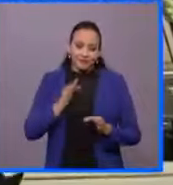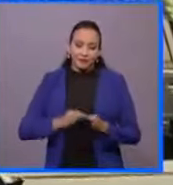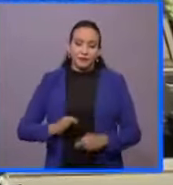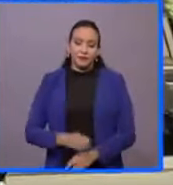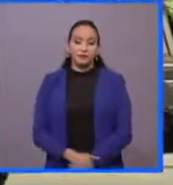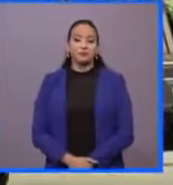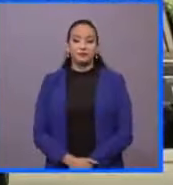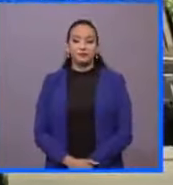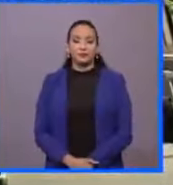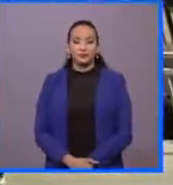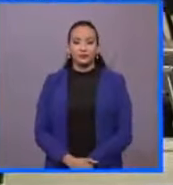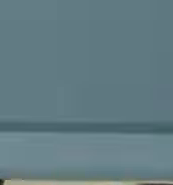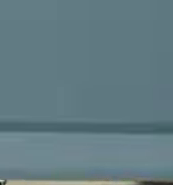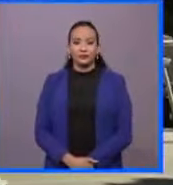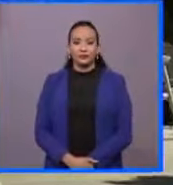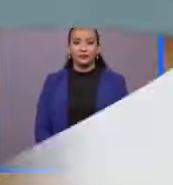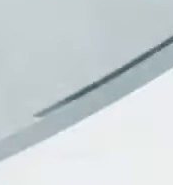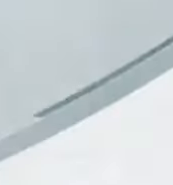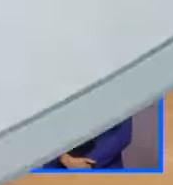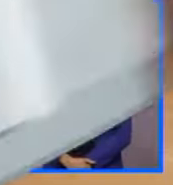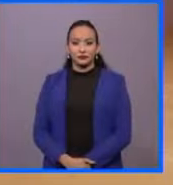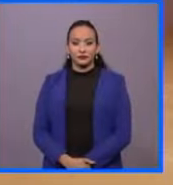Federación, Jesús Daza.